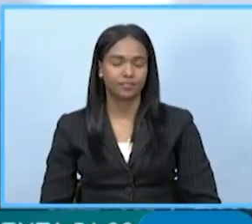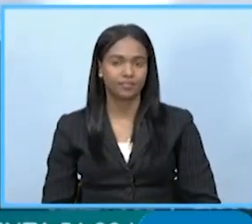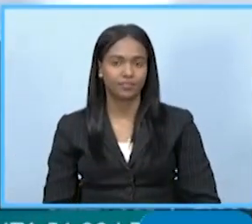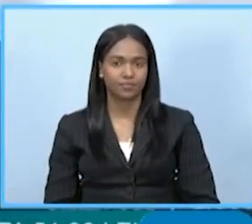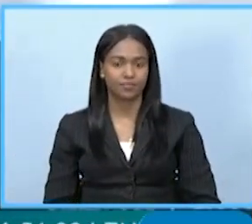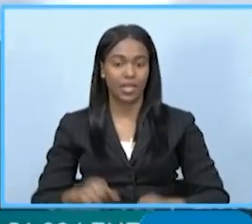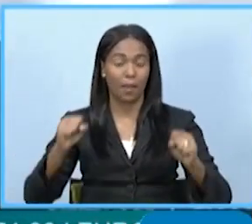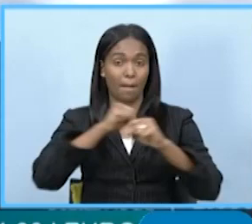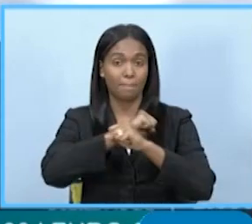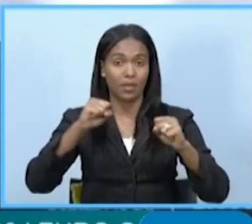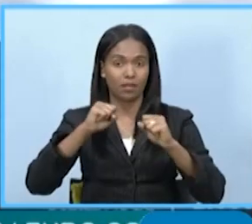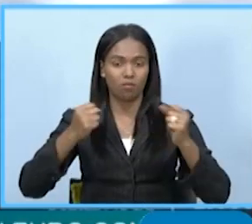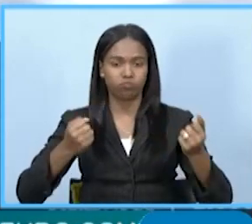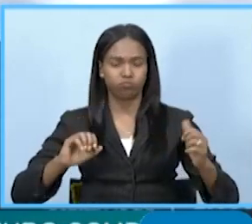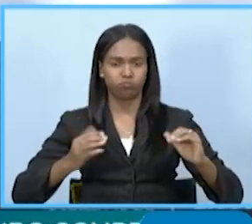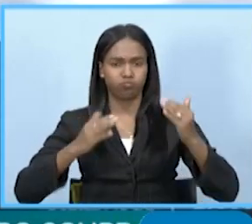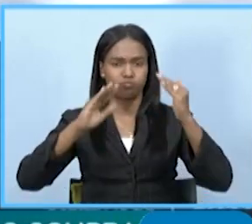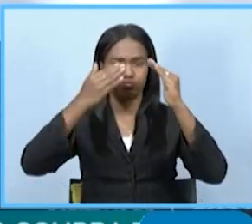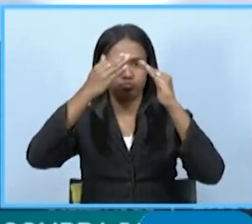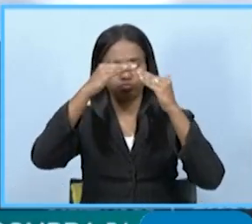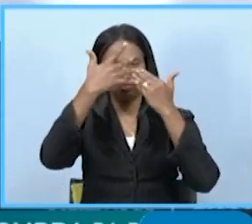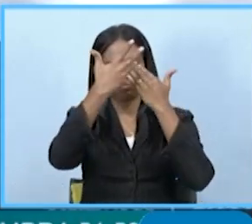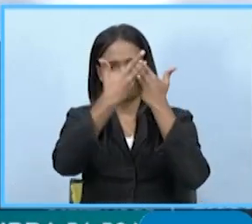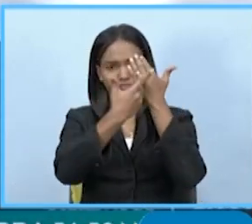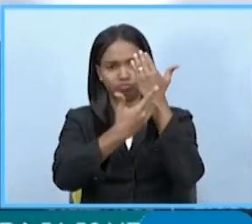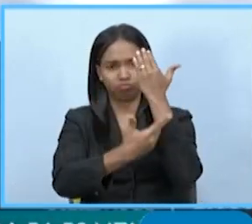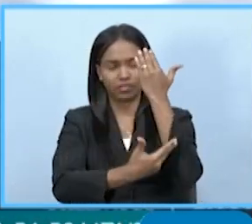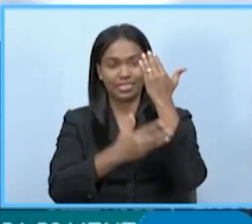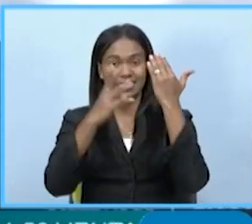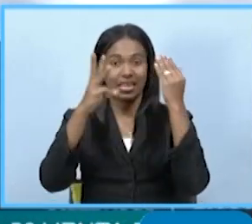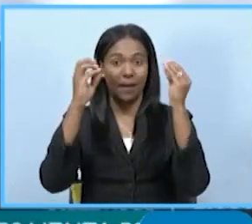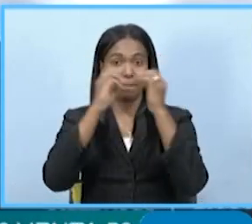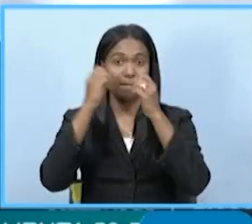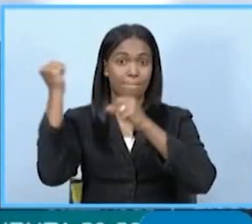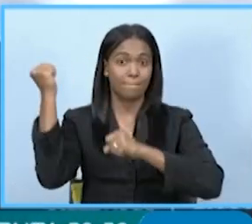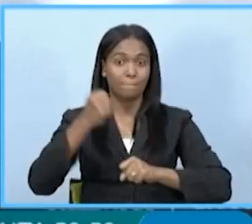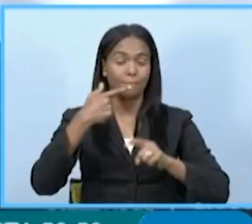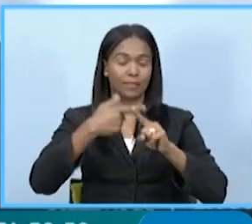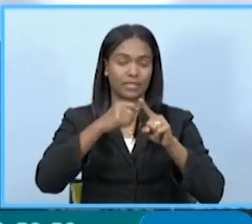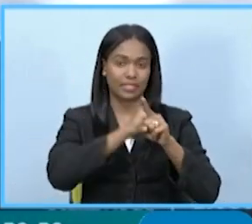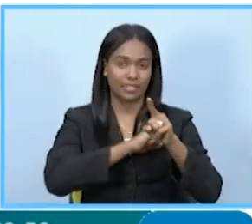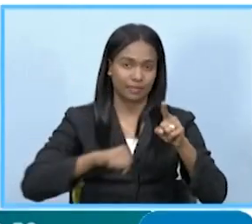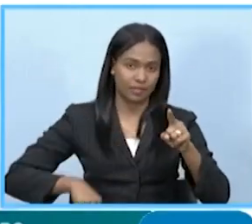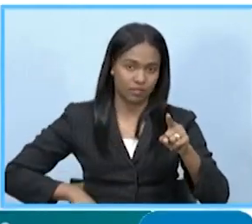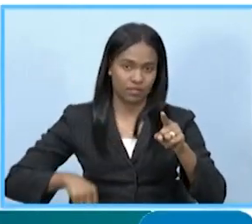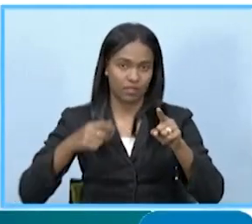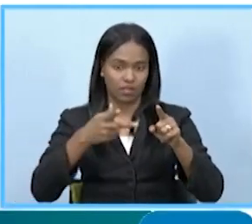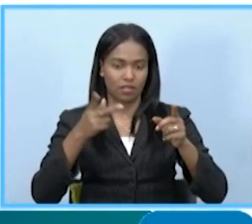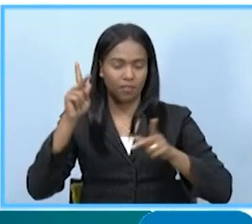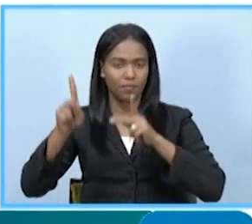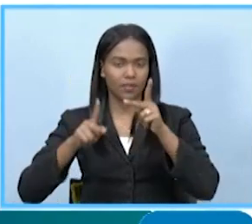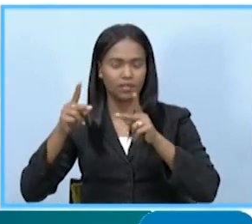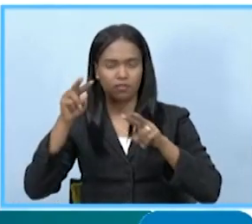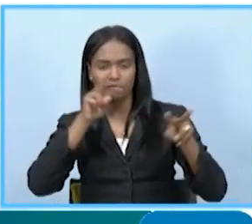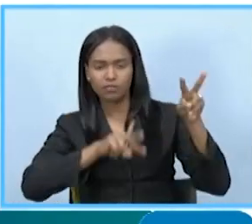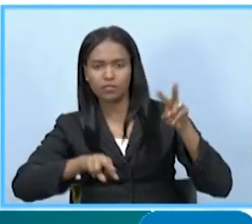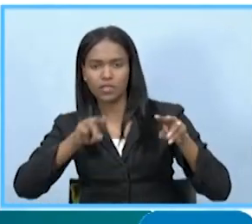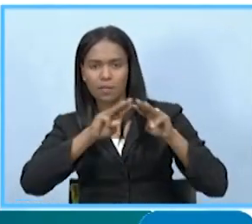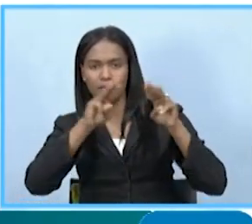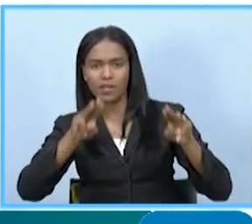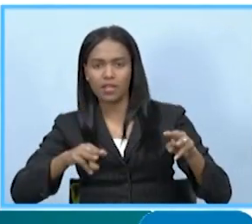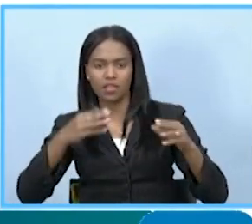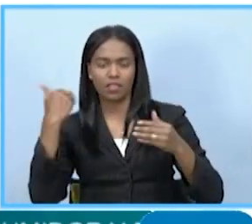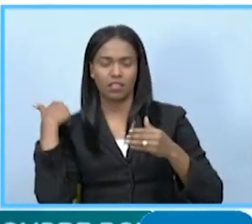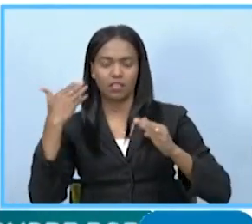Entra en erupción el volcán Chaparrastique, uno de los 6 más activos de El Salvador. El observatorio del ministro de Medio Ambiente